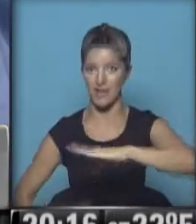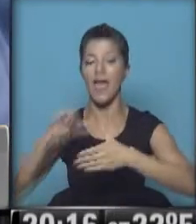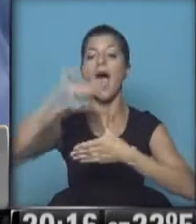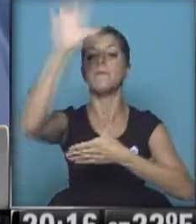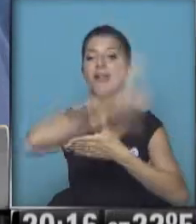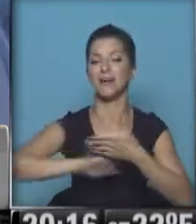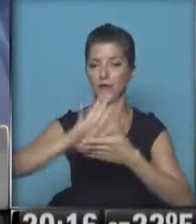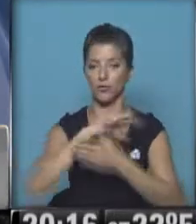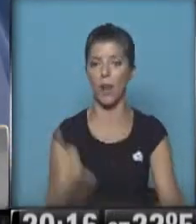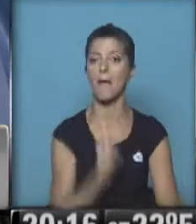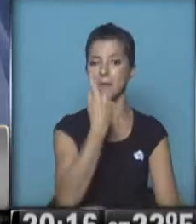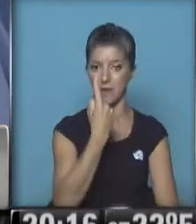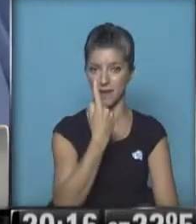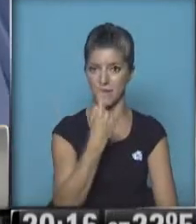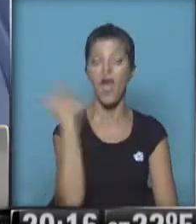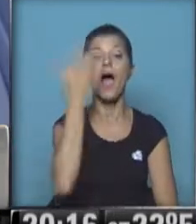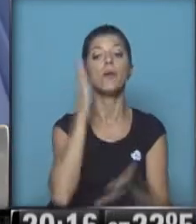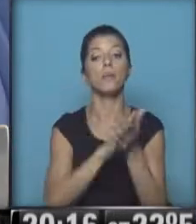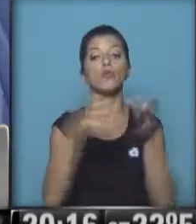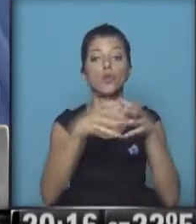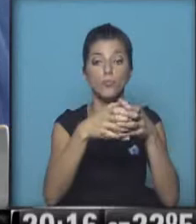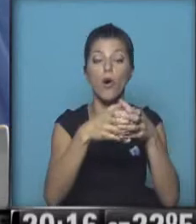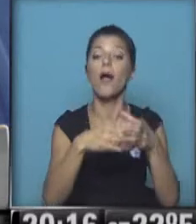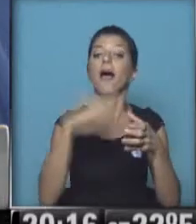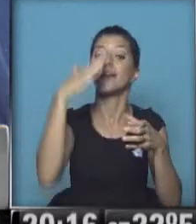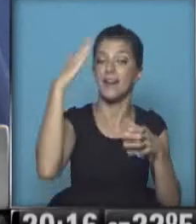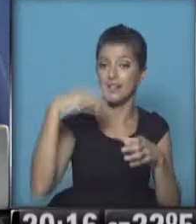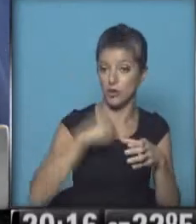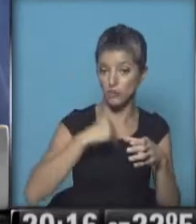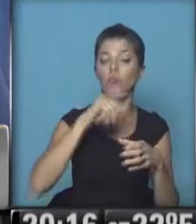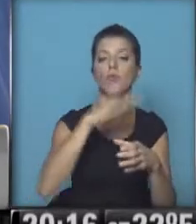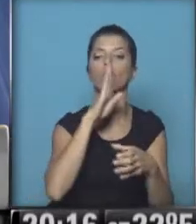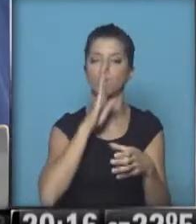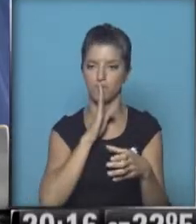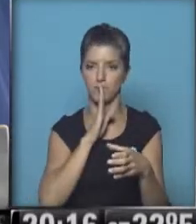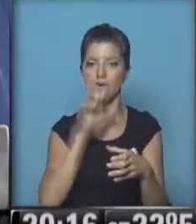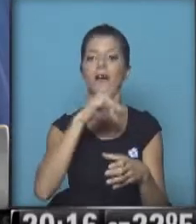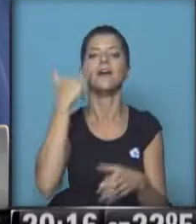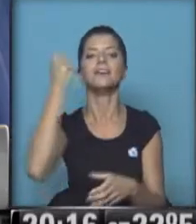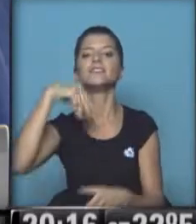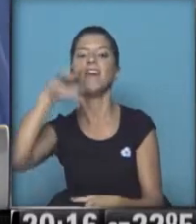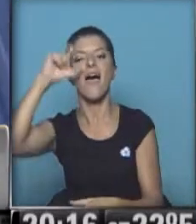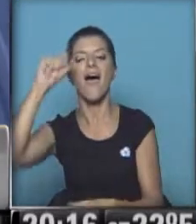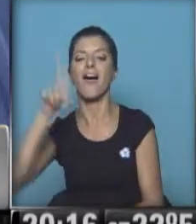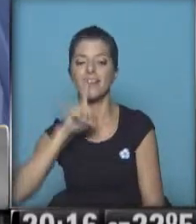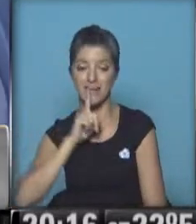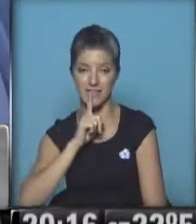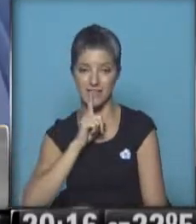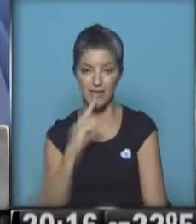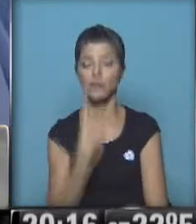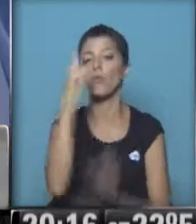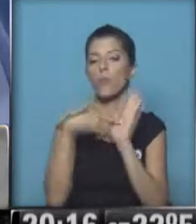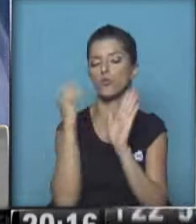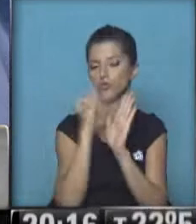del Sur, y le hablábamos de grupos religiosos, ella era judía y de origen estadounidense, se llamaba Janet Rosenberg, una de las particularidades